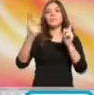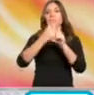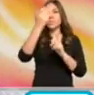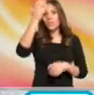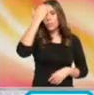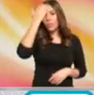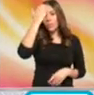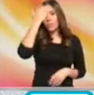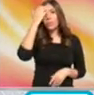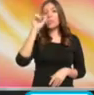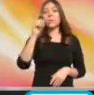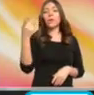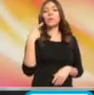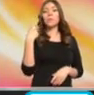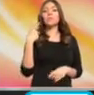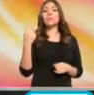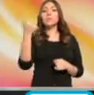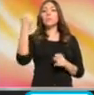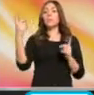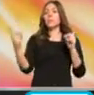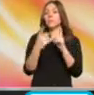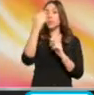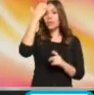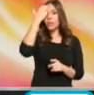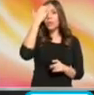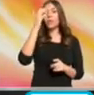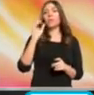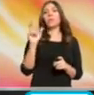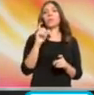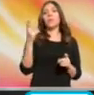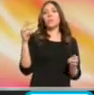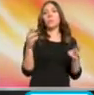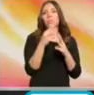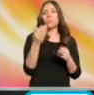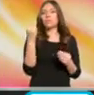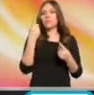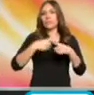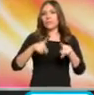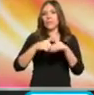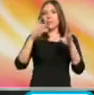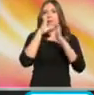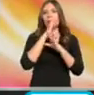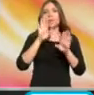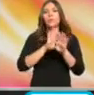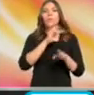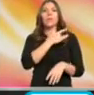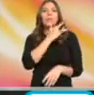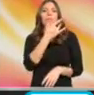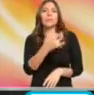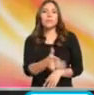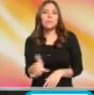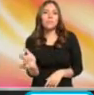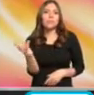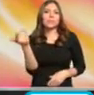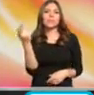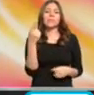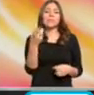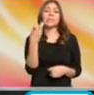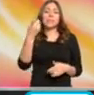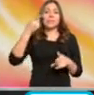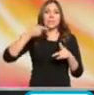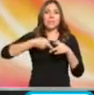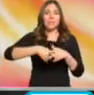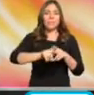Sí, sonaba claro. en aquel momento Sí. mágico Sí. del enamoramiento. Pues son canciones románticas, canciones que nacieron un